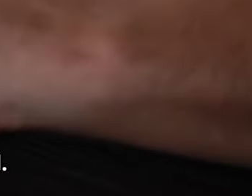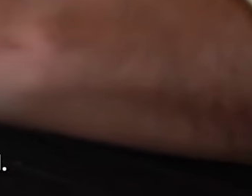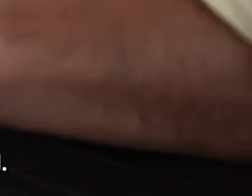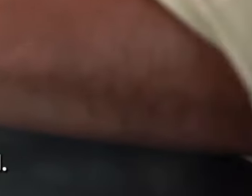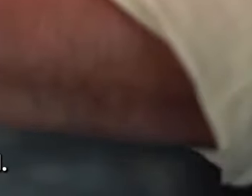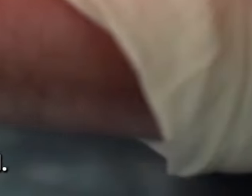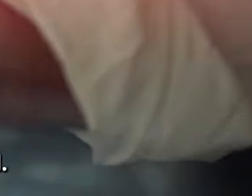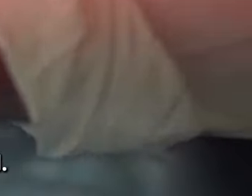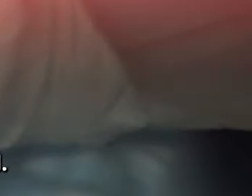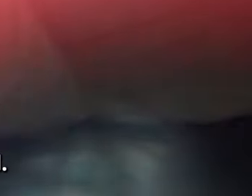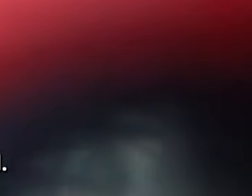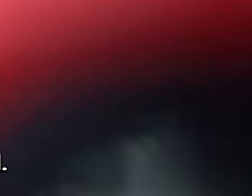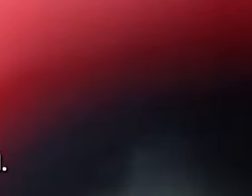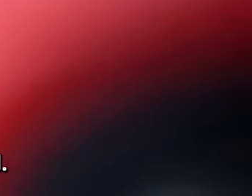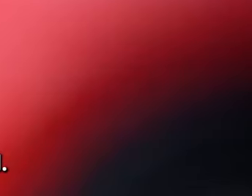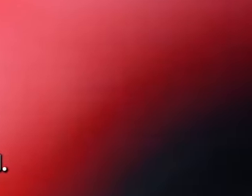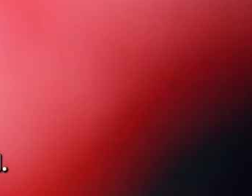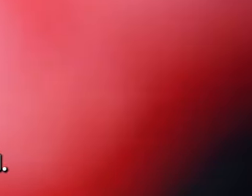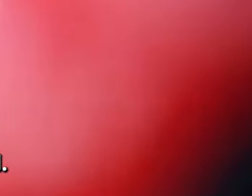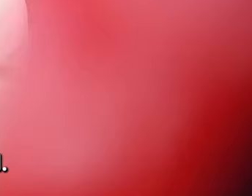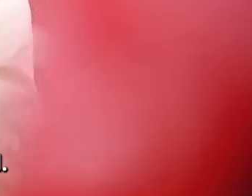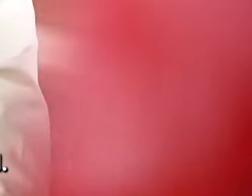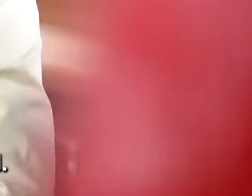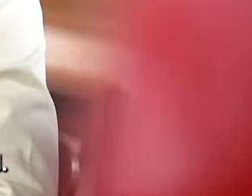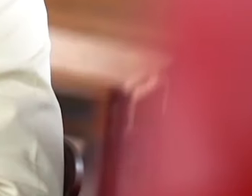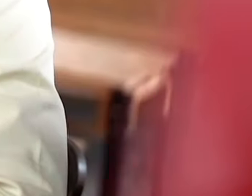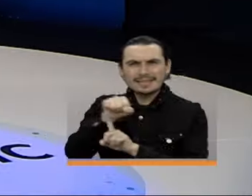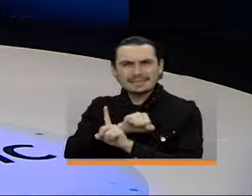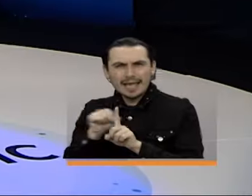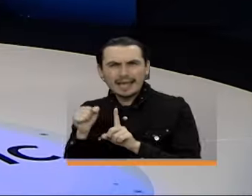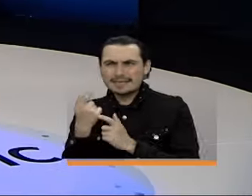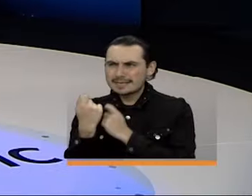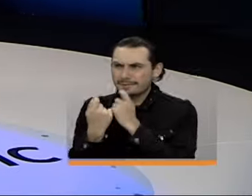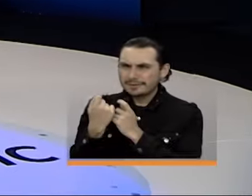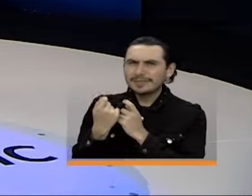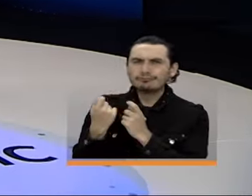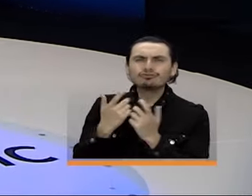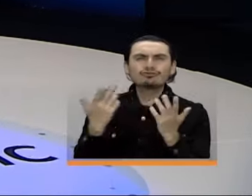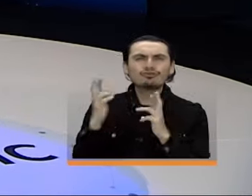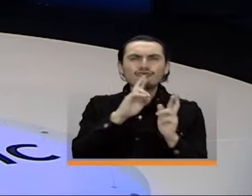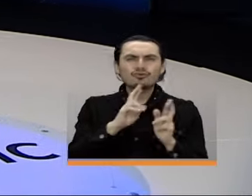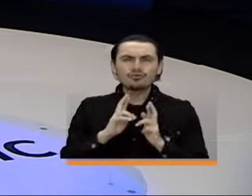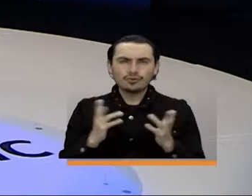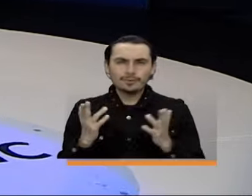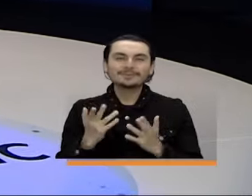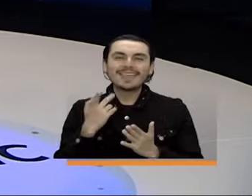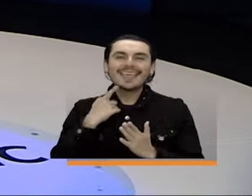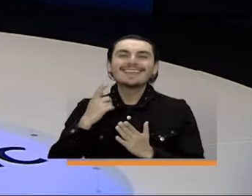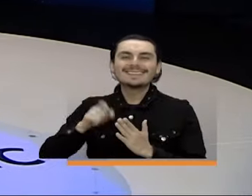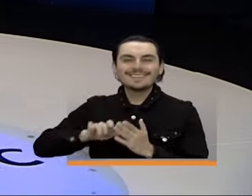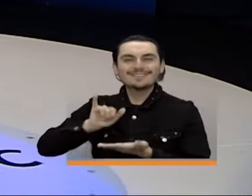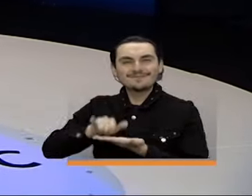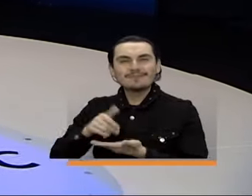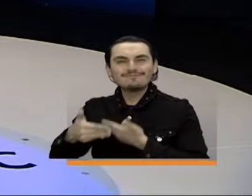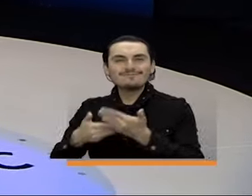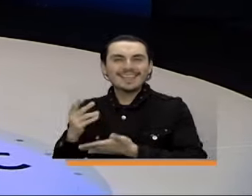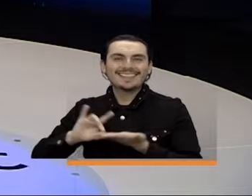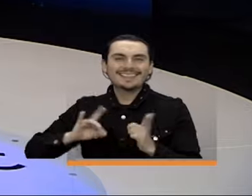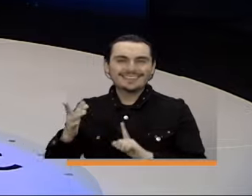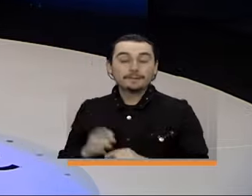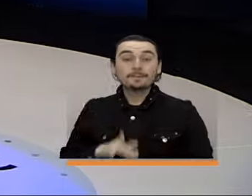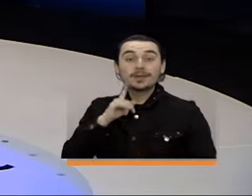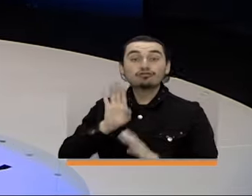la tecnología y que se consolida como potencia digital. Por eso nosotros hemos diseñado un programa que se llama Potencia, que